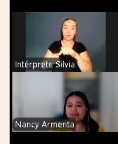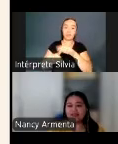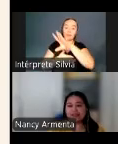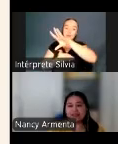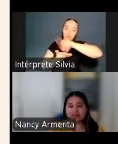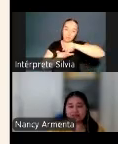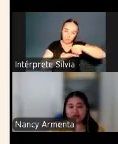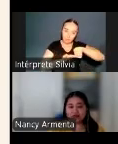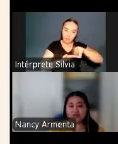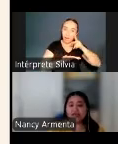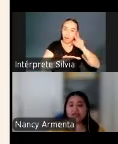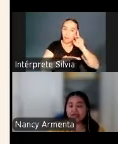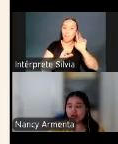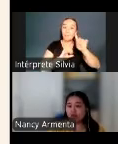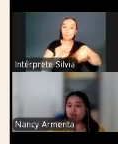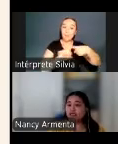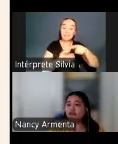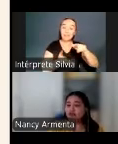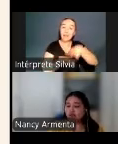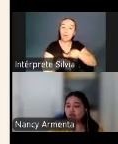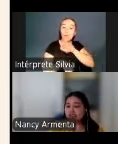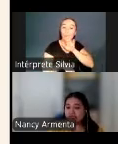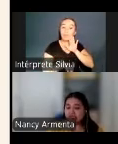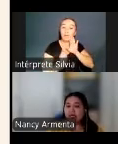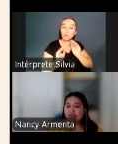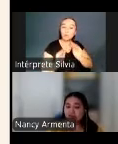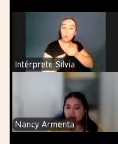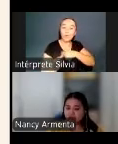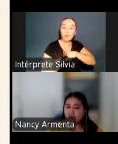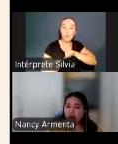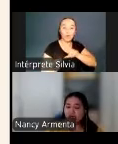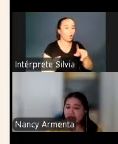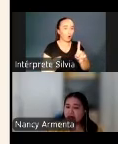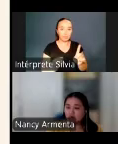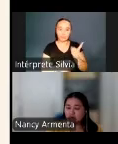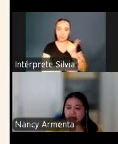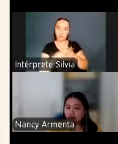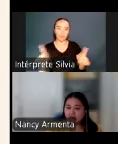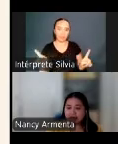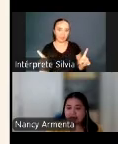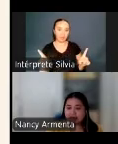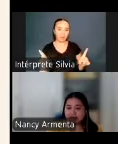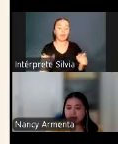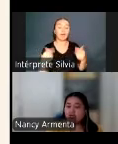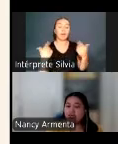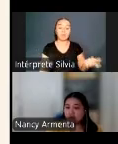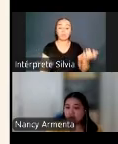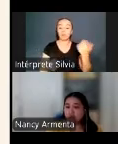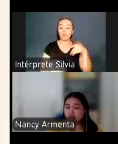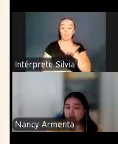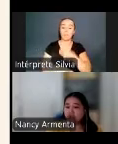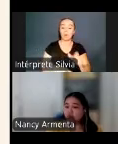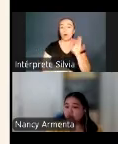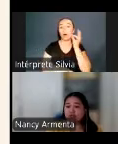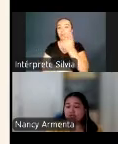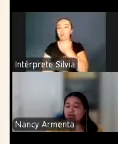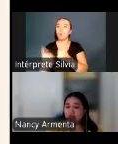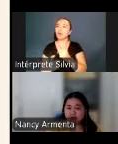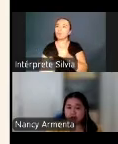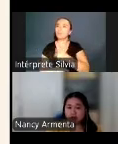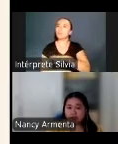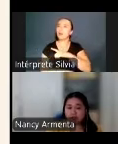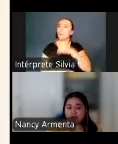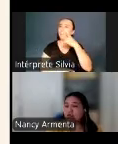materna distinta al español. En algunos casos son mujeres que ya se pueden comunicar, comprenden o hablan el español y en algunos casos